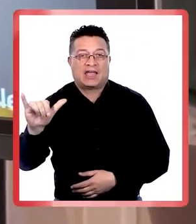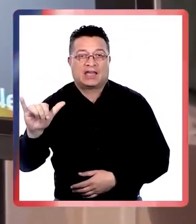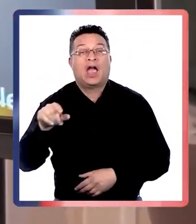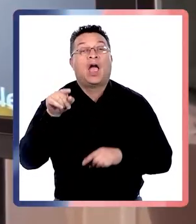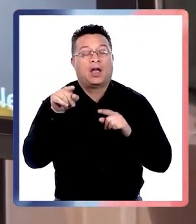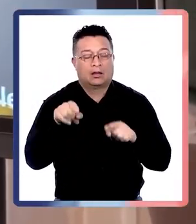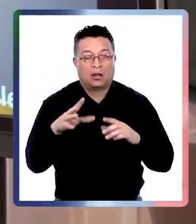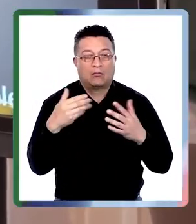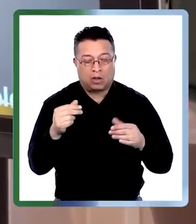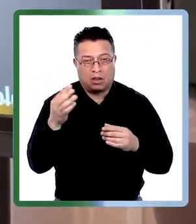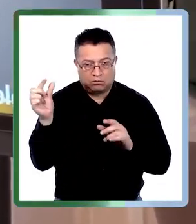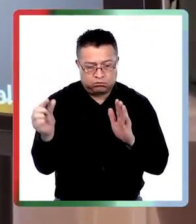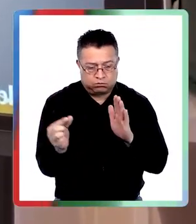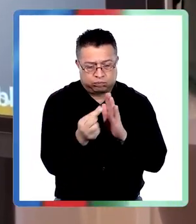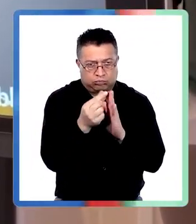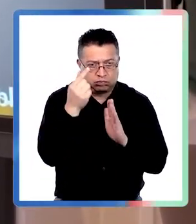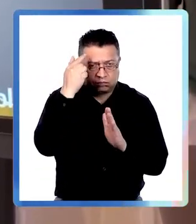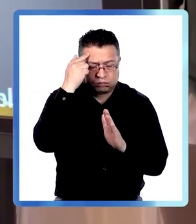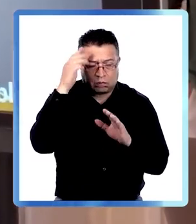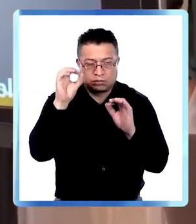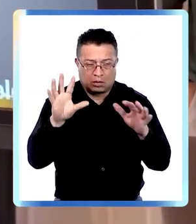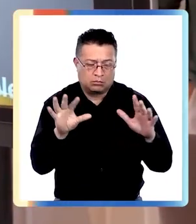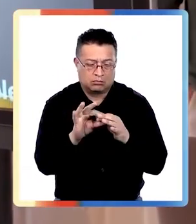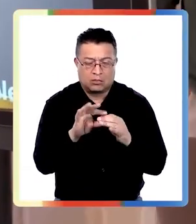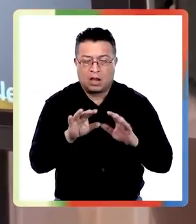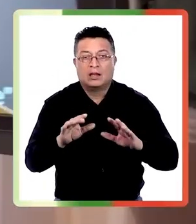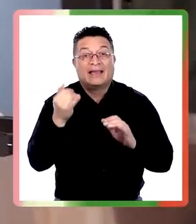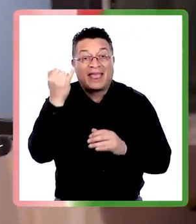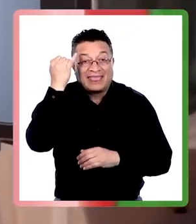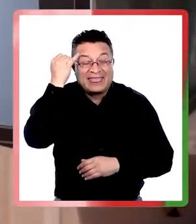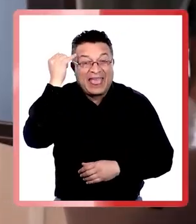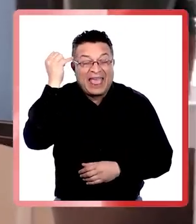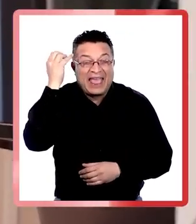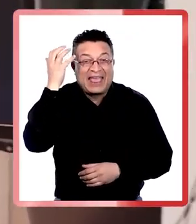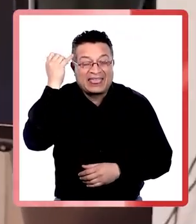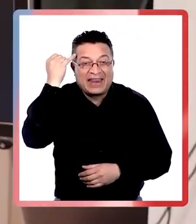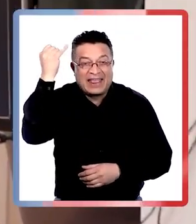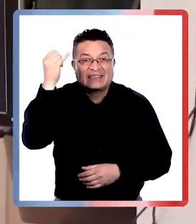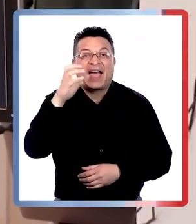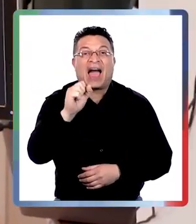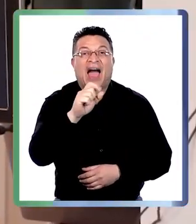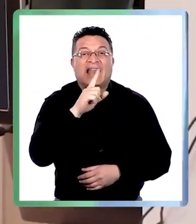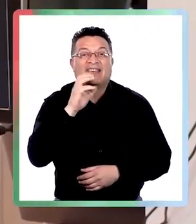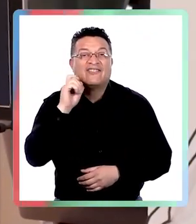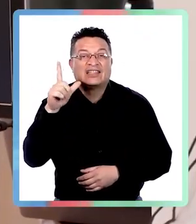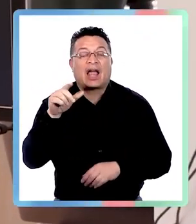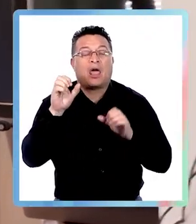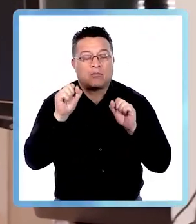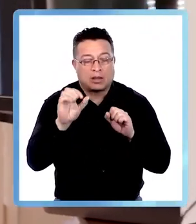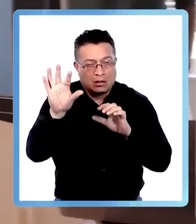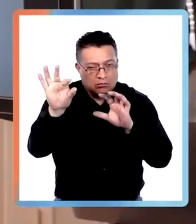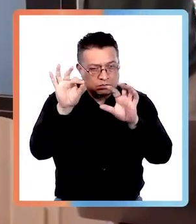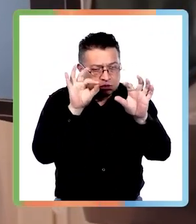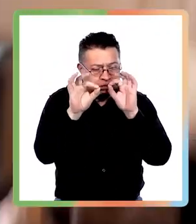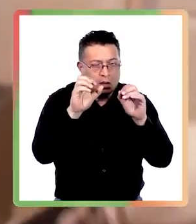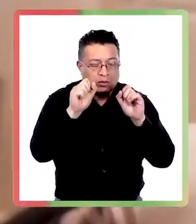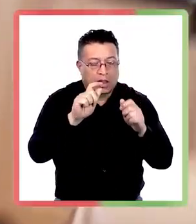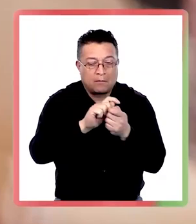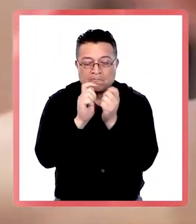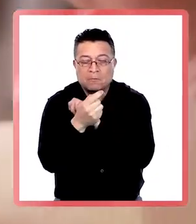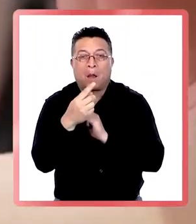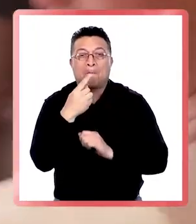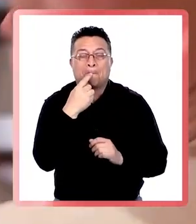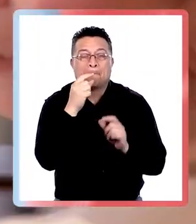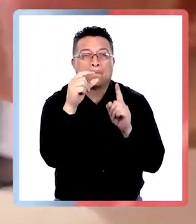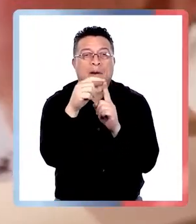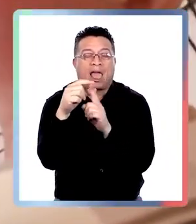interfaz cerebro-computador que con inteligencia artificial capta las señales cerebrales de Anne para traducirlas en palabras, junto